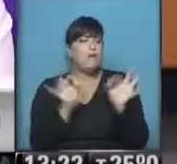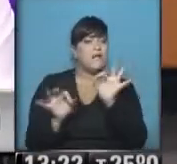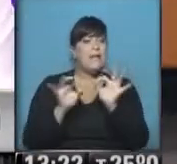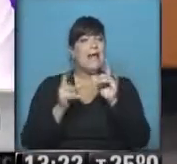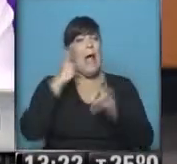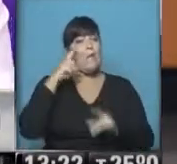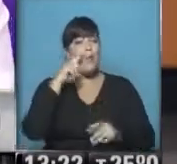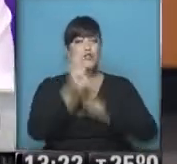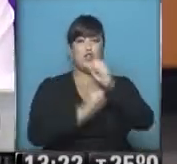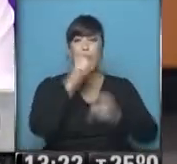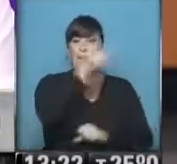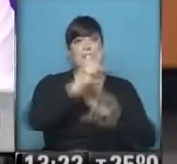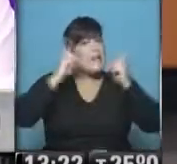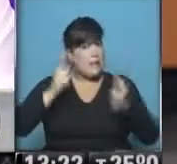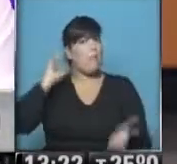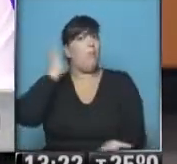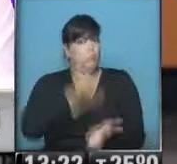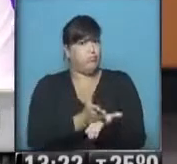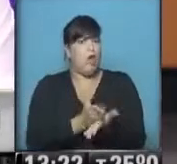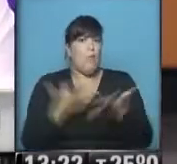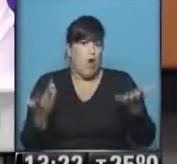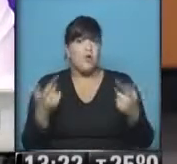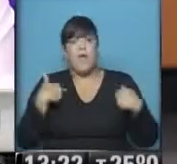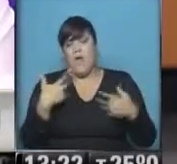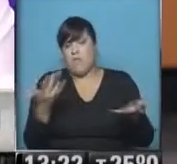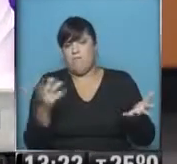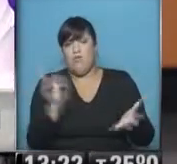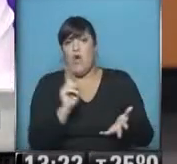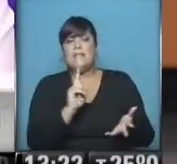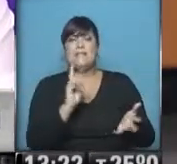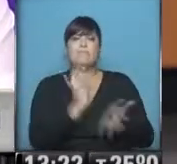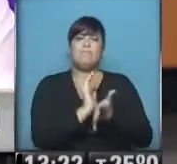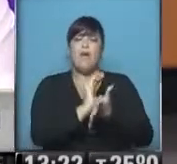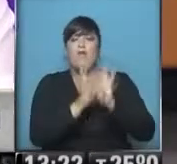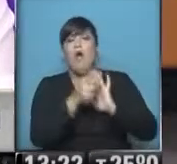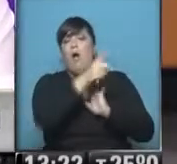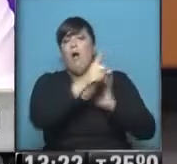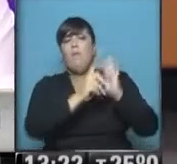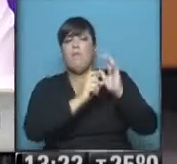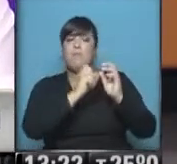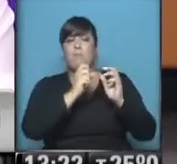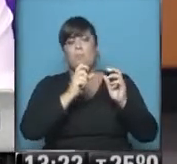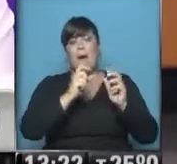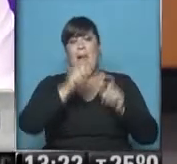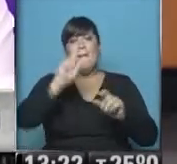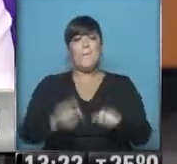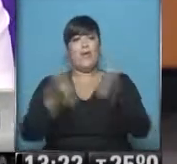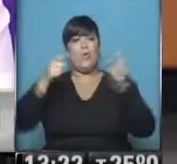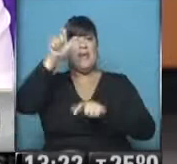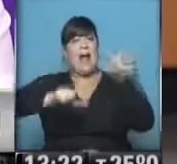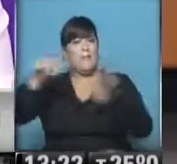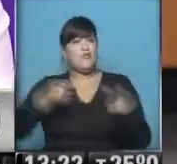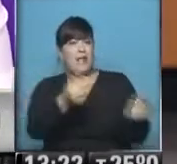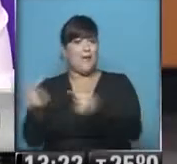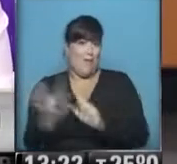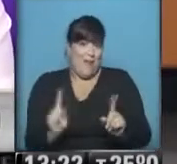de las empresas también vamos a tomar medidas y sanciones porque no vamos a permitir que generen perjuicio a los consumidores de una manera deliberada no Entonces